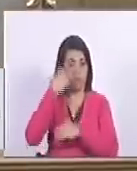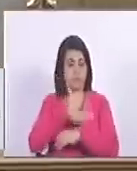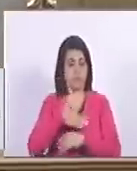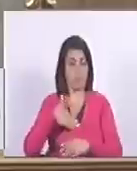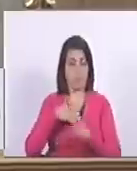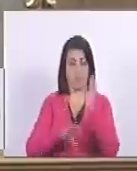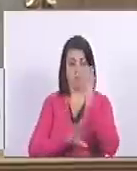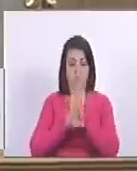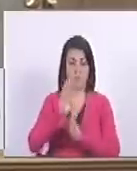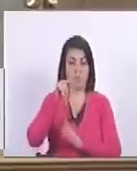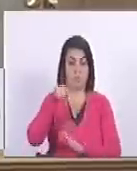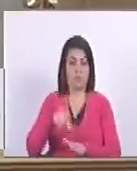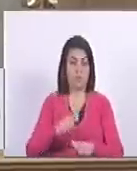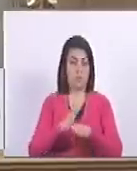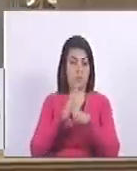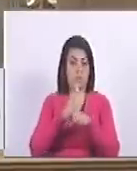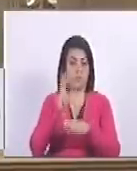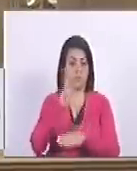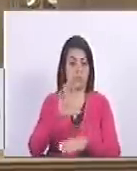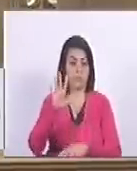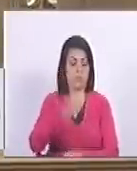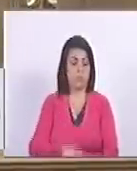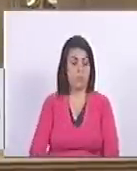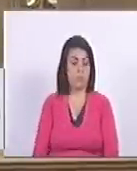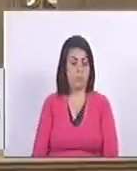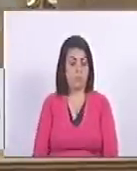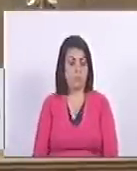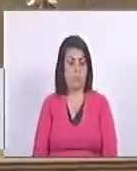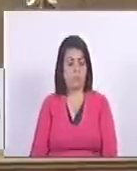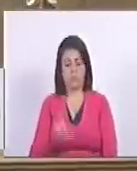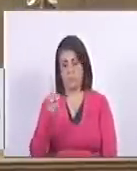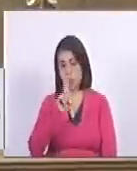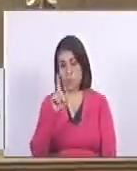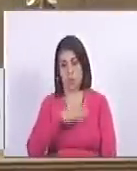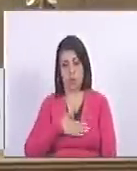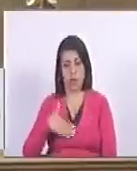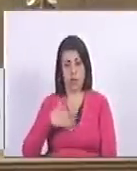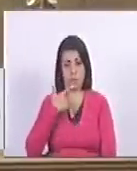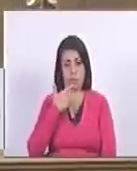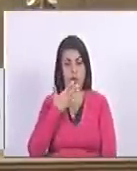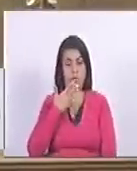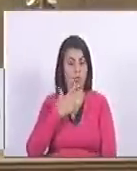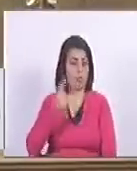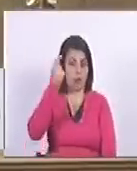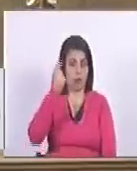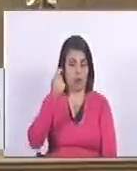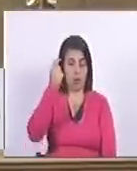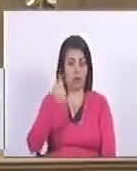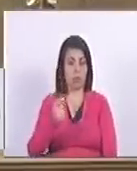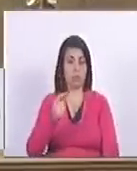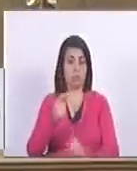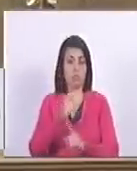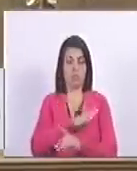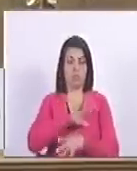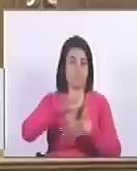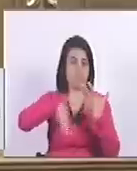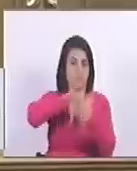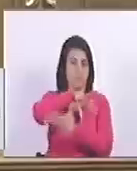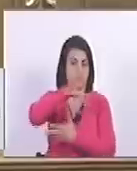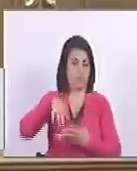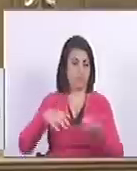seguir desarrollando contra Venezuela. No les basta, señores eurodiputados, el